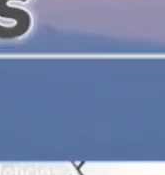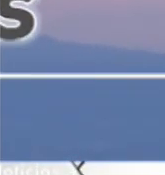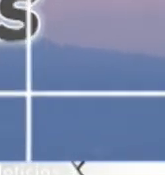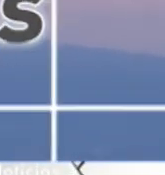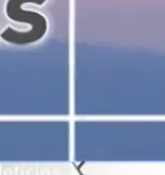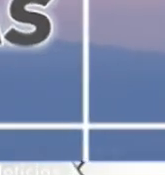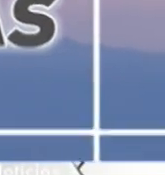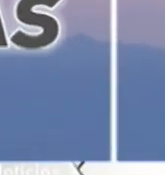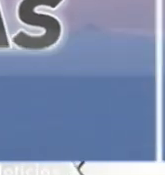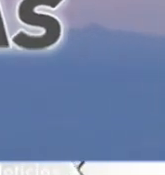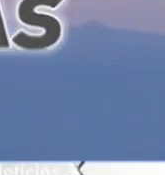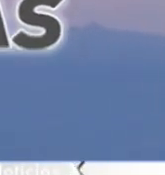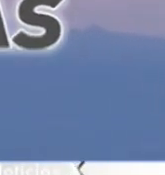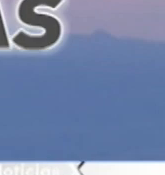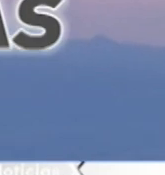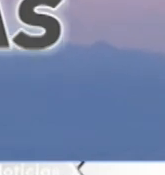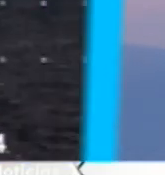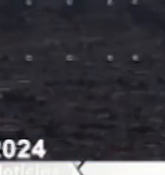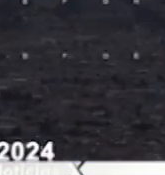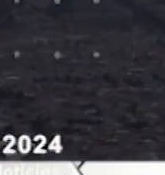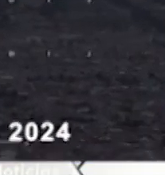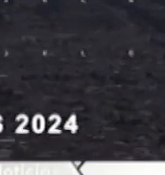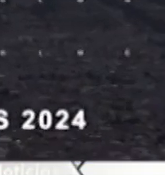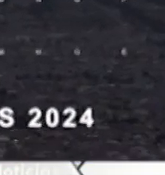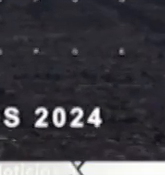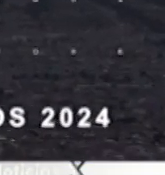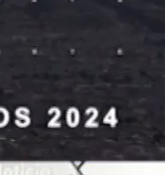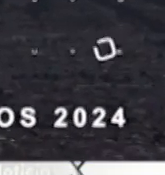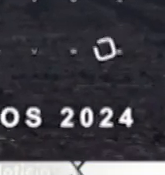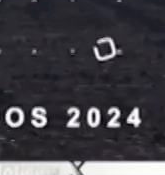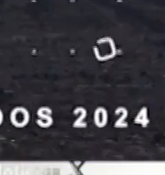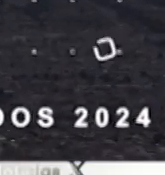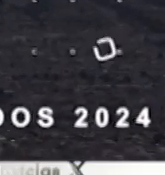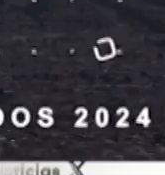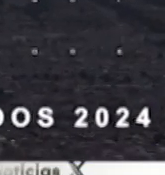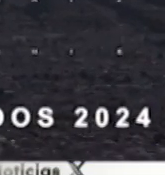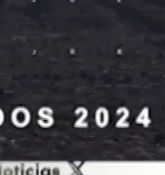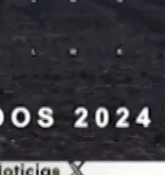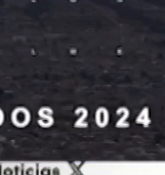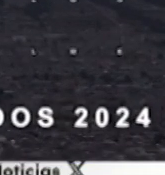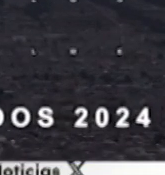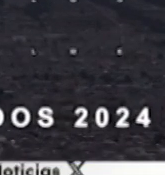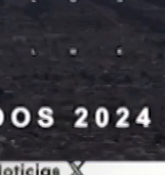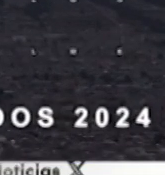Corazit Noticias presentó Música Música Música Música Música Gracias.